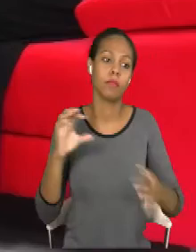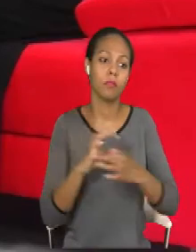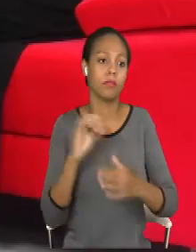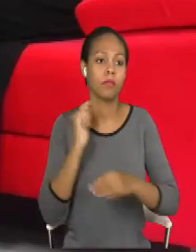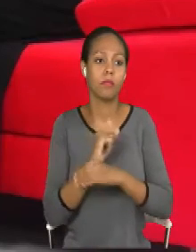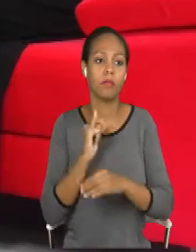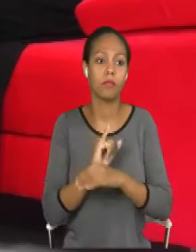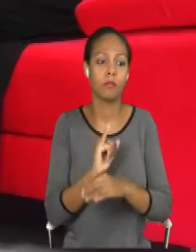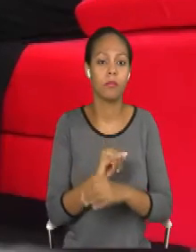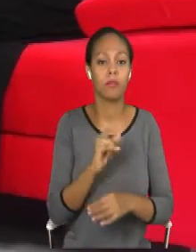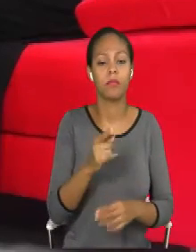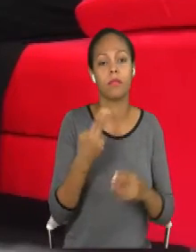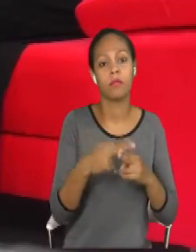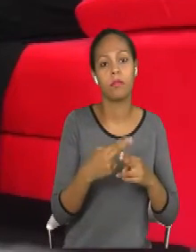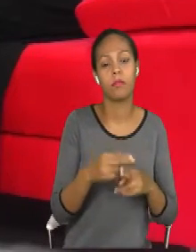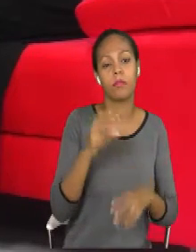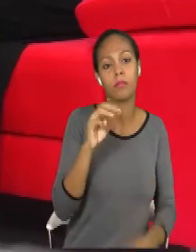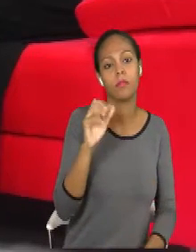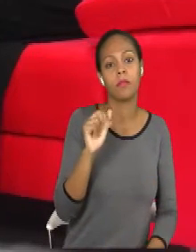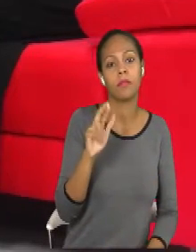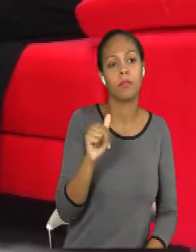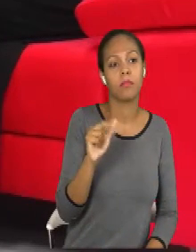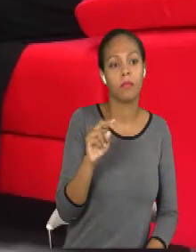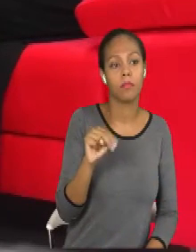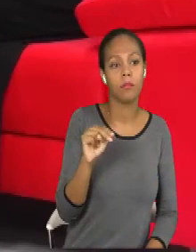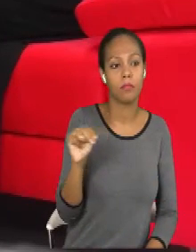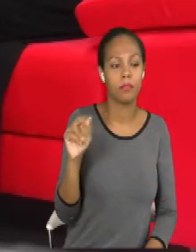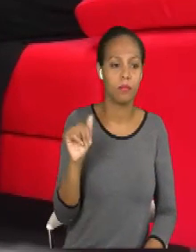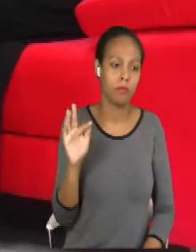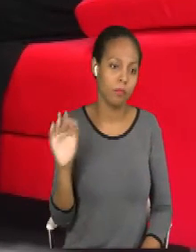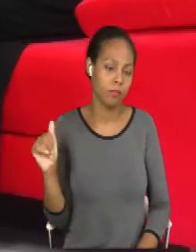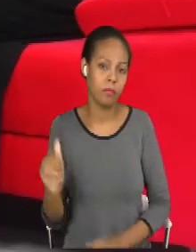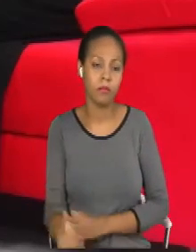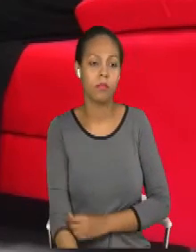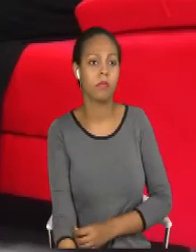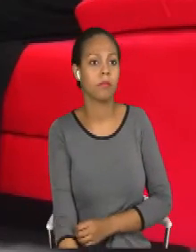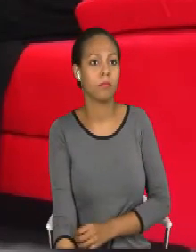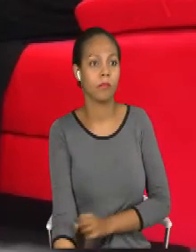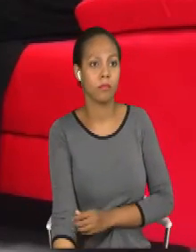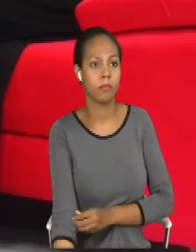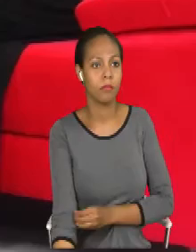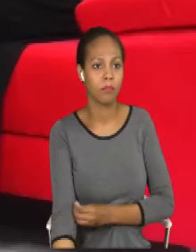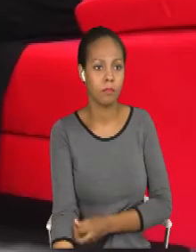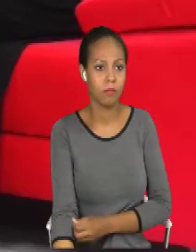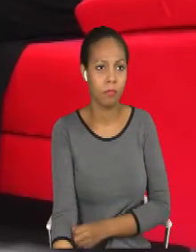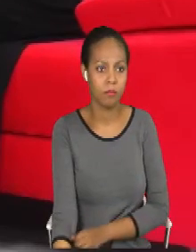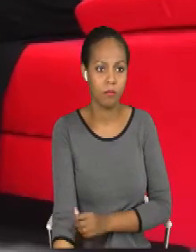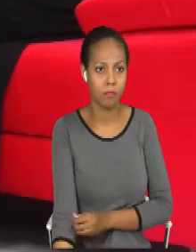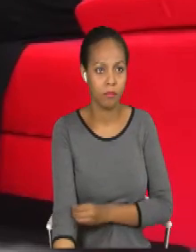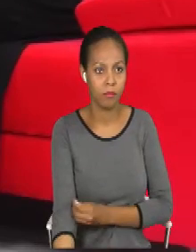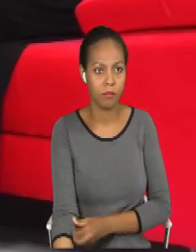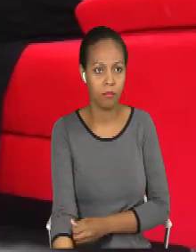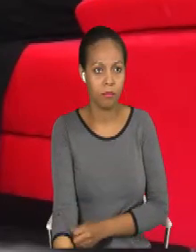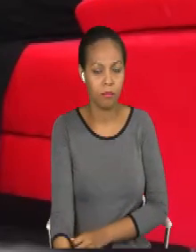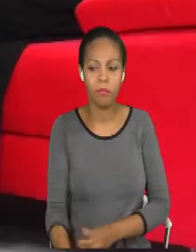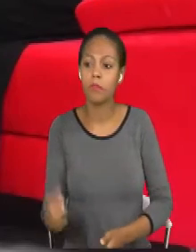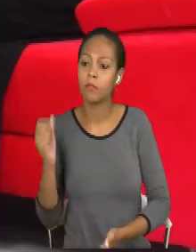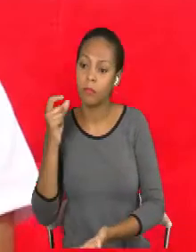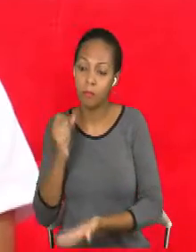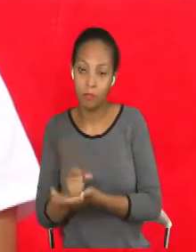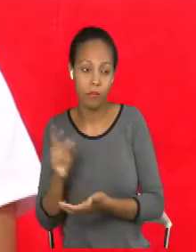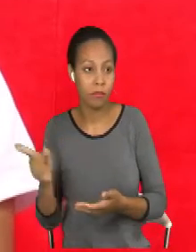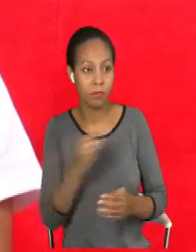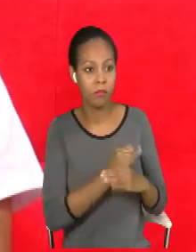de Restauración Maranata. No los obligamos a ir a la iglesia en tal, porque para eso tenemos el curso el sábado. Ya después de las